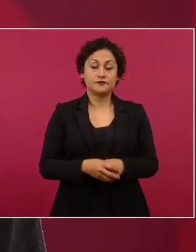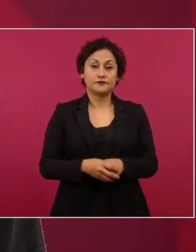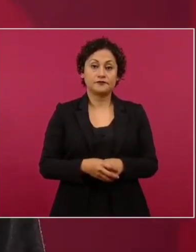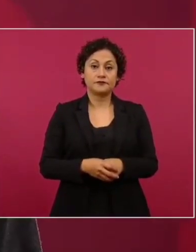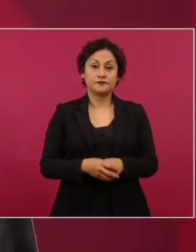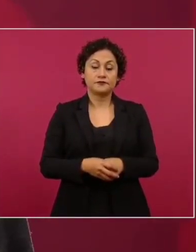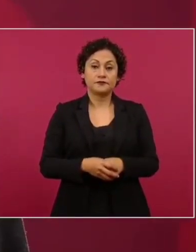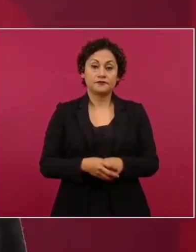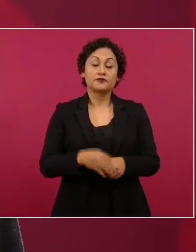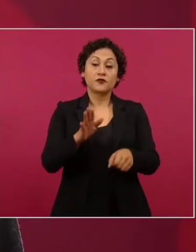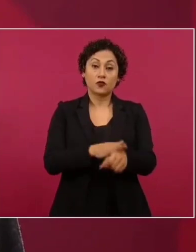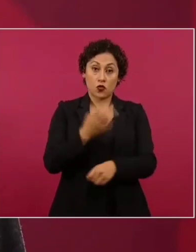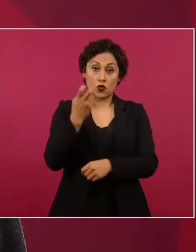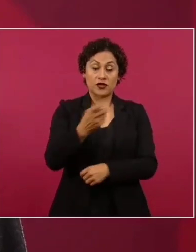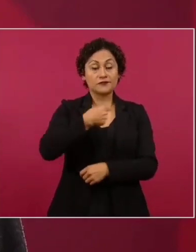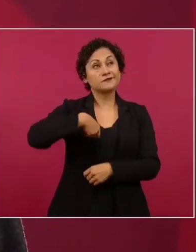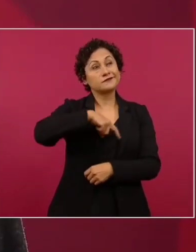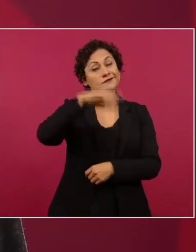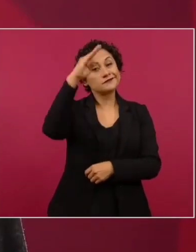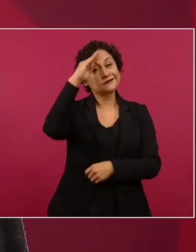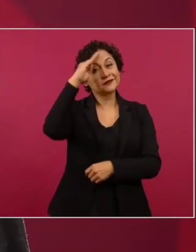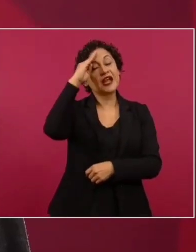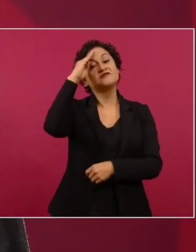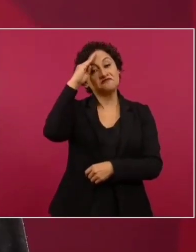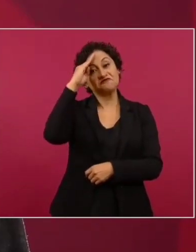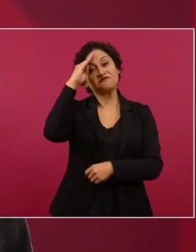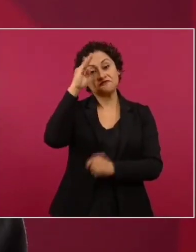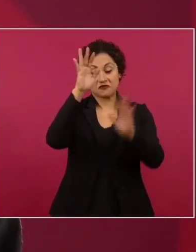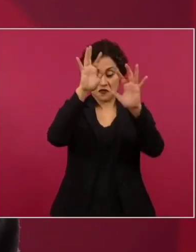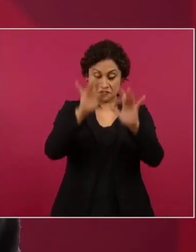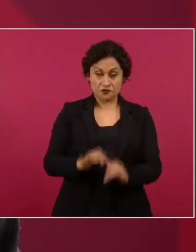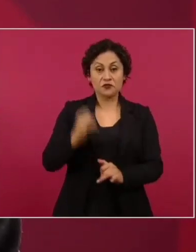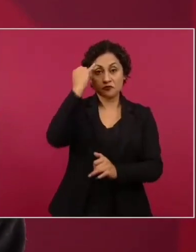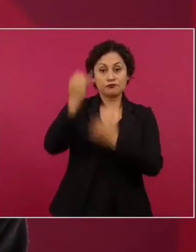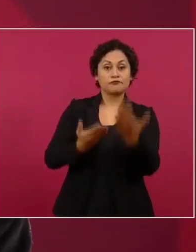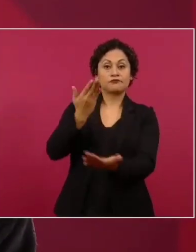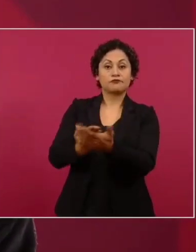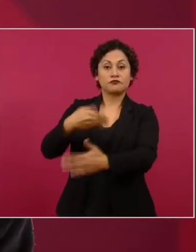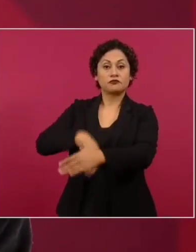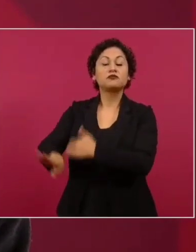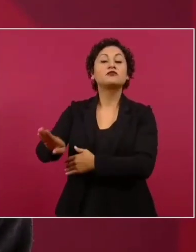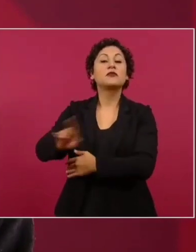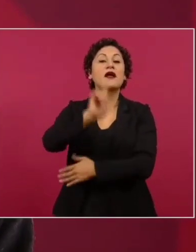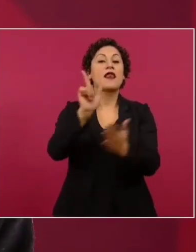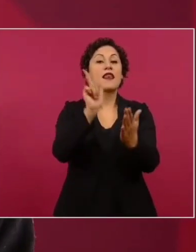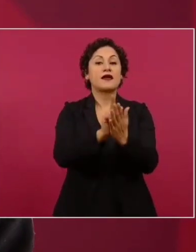decidimos enviar una iniciativa de reforma a la ley electoral,